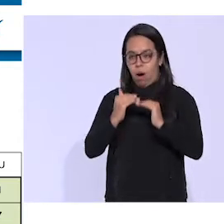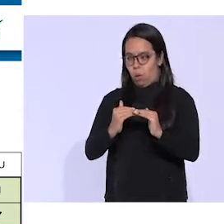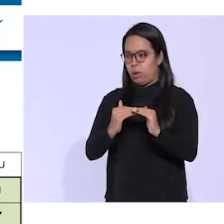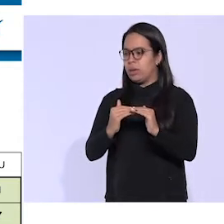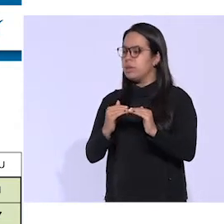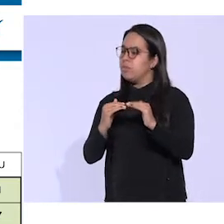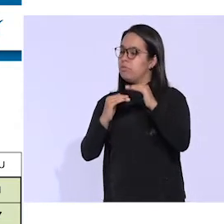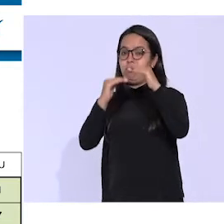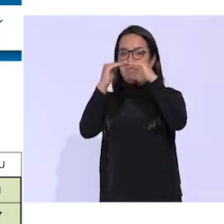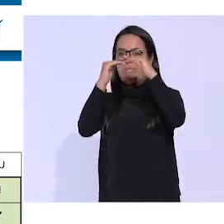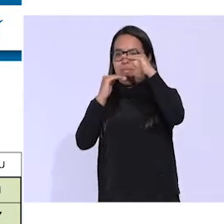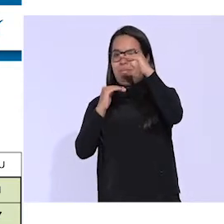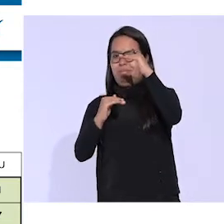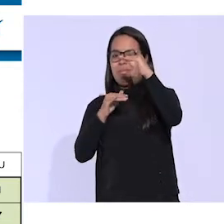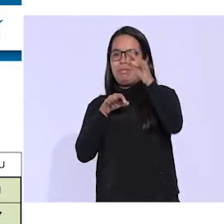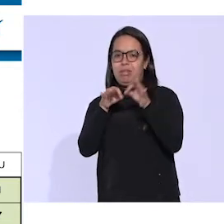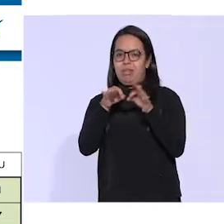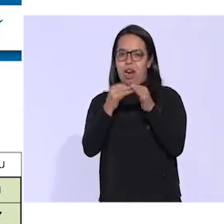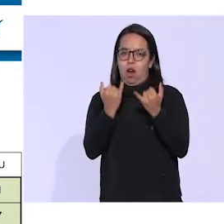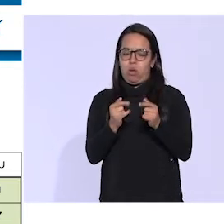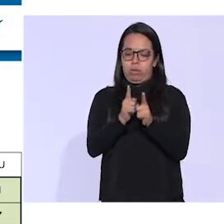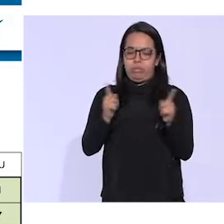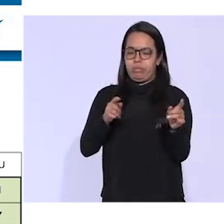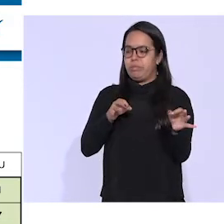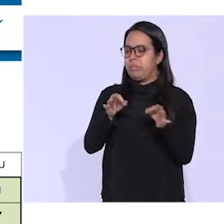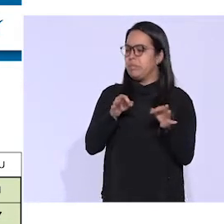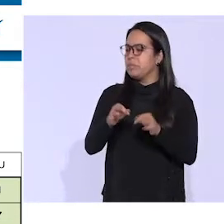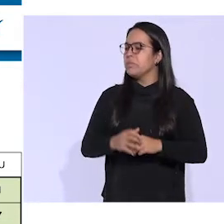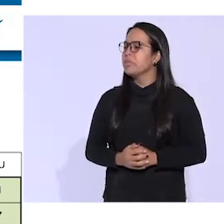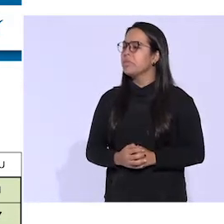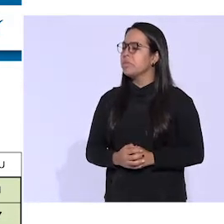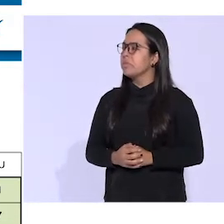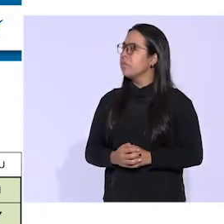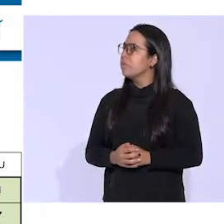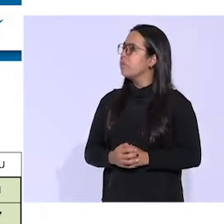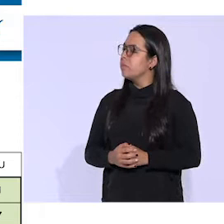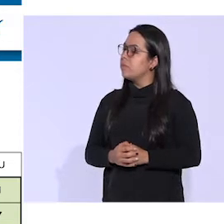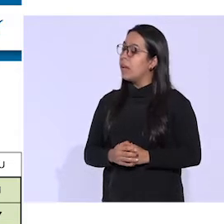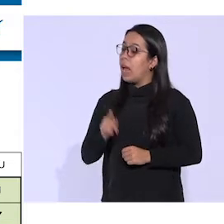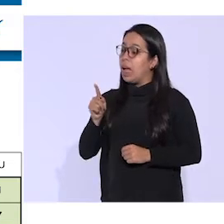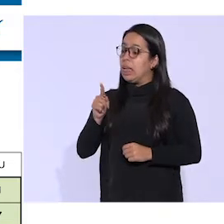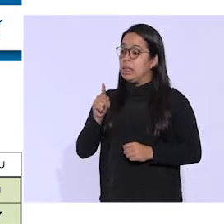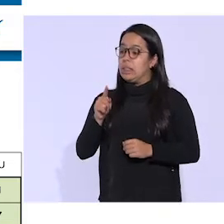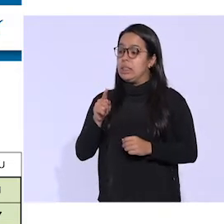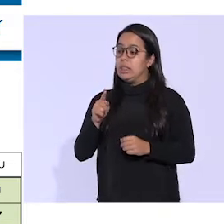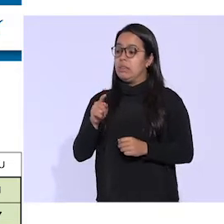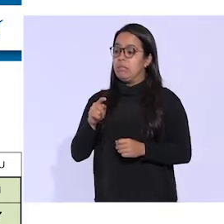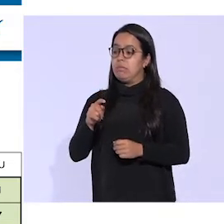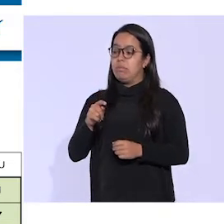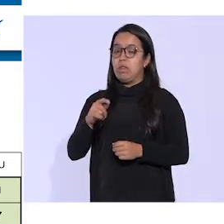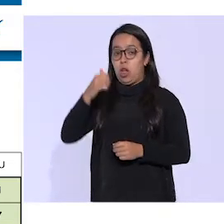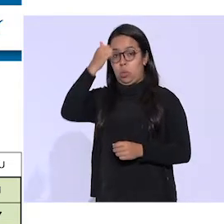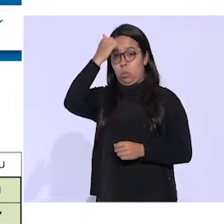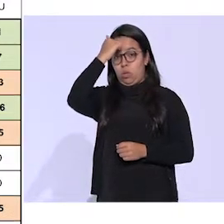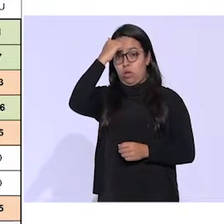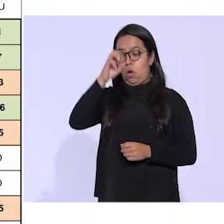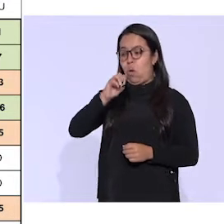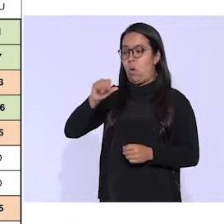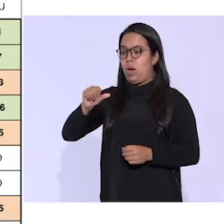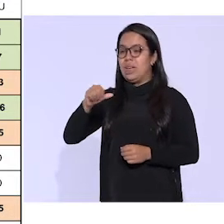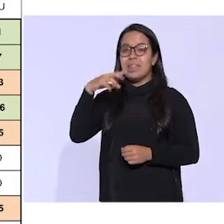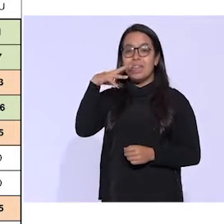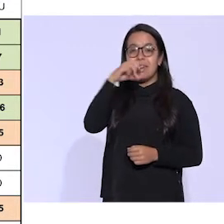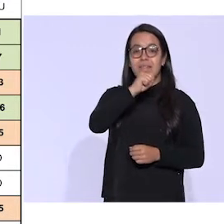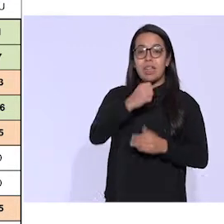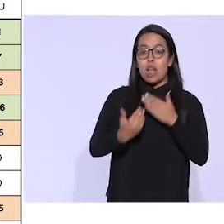el problema es que bueno, lo punto de negro, donde empieza aquí, donde empieza a ser eso el profesorado, estas son las variables que hemos añadido. Fijaos que al añadir las